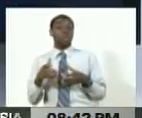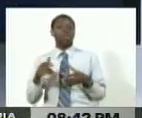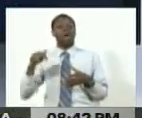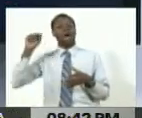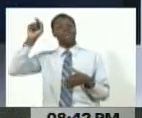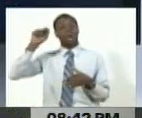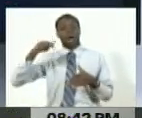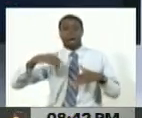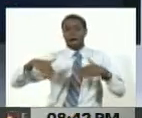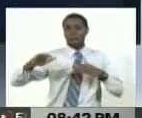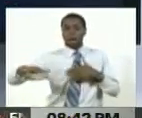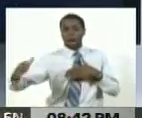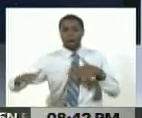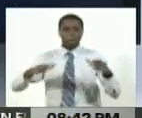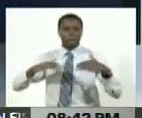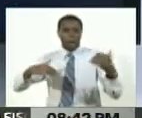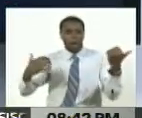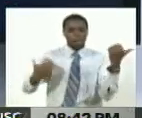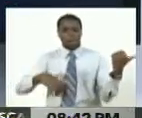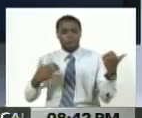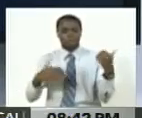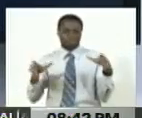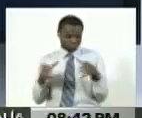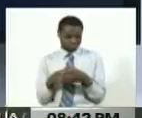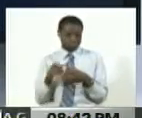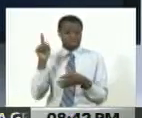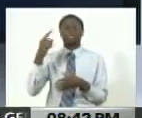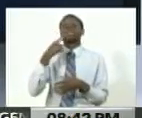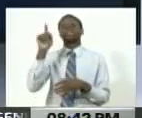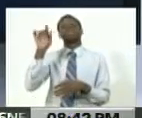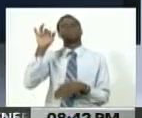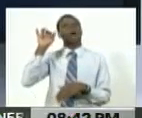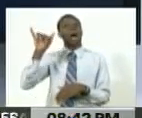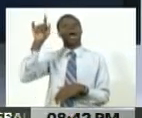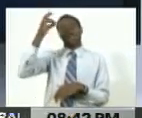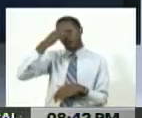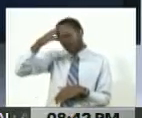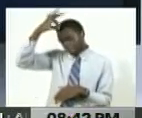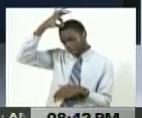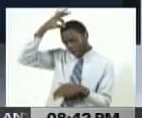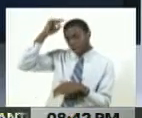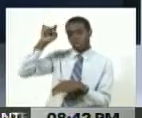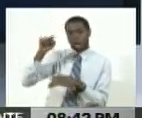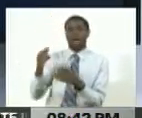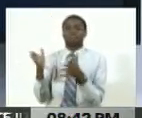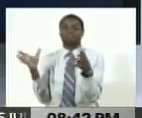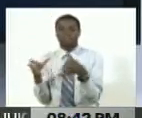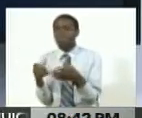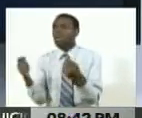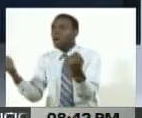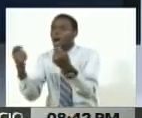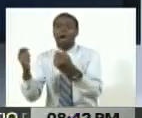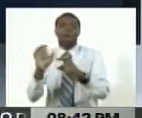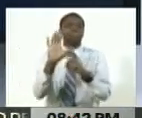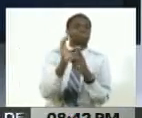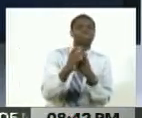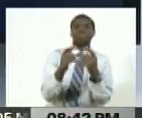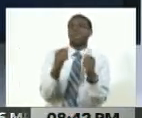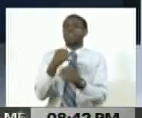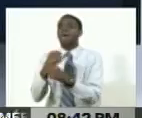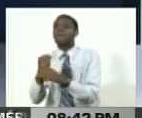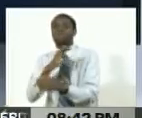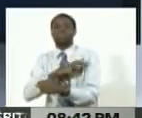estado Falcón, conforma espacios de lucha para brindar unidad al pueblo paraguanero a través de la cultura y trabajos sociales. Conozcamos su